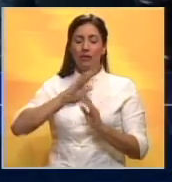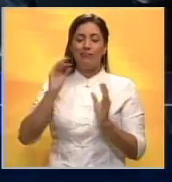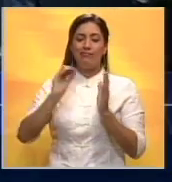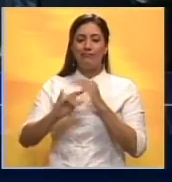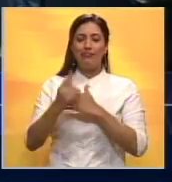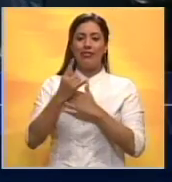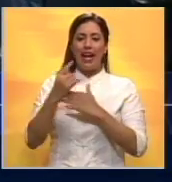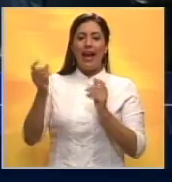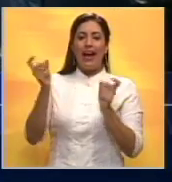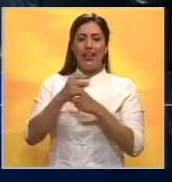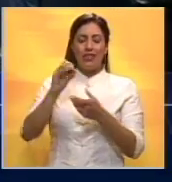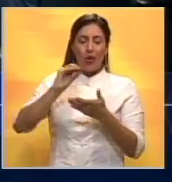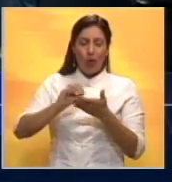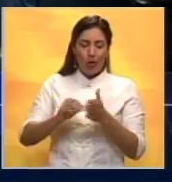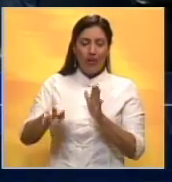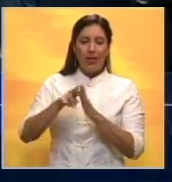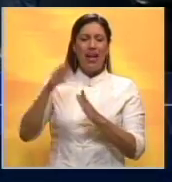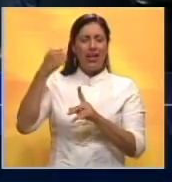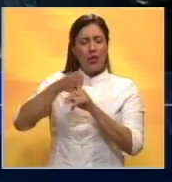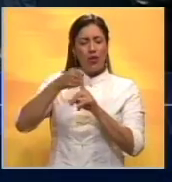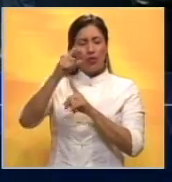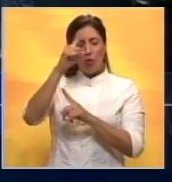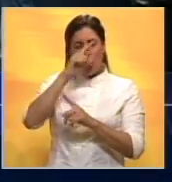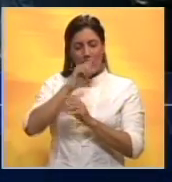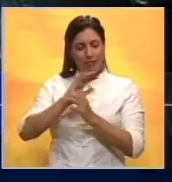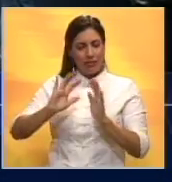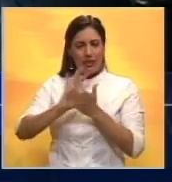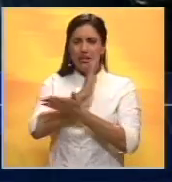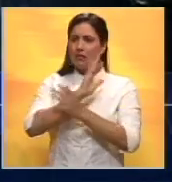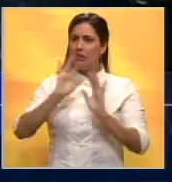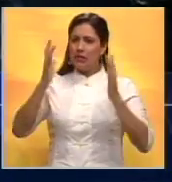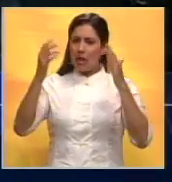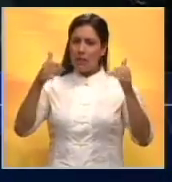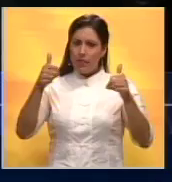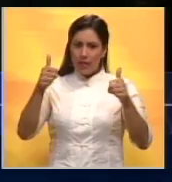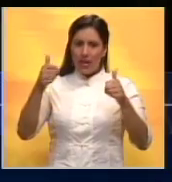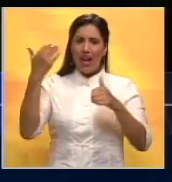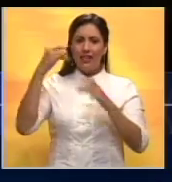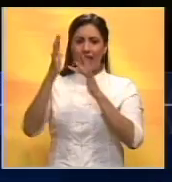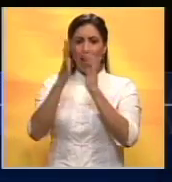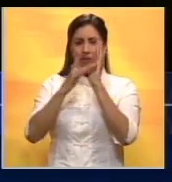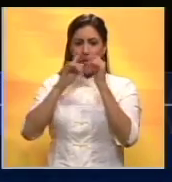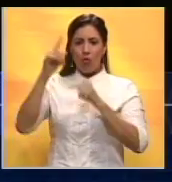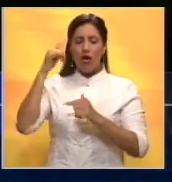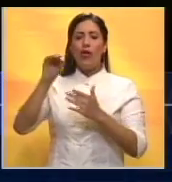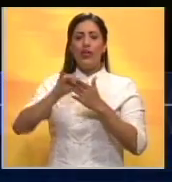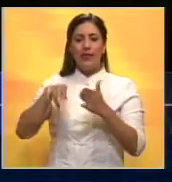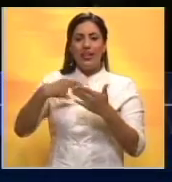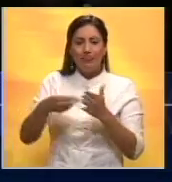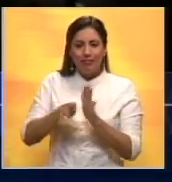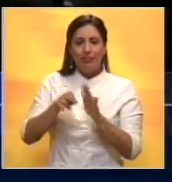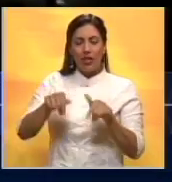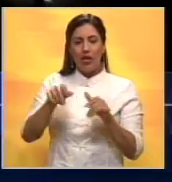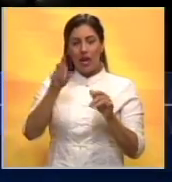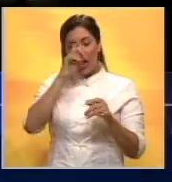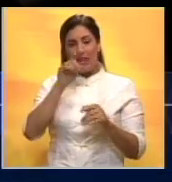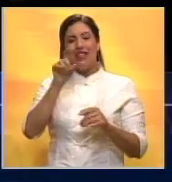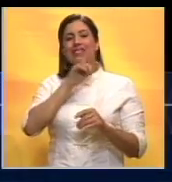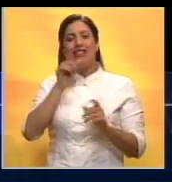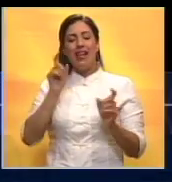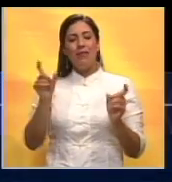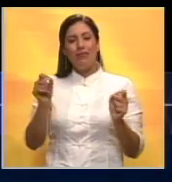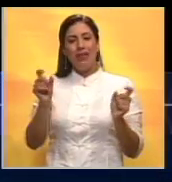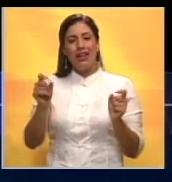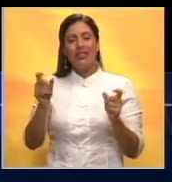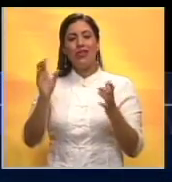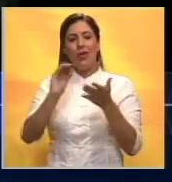cáncer una enfermedad contra la que luchó más de un año y de la que anunció que se había curado en abril del año pasado Cangrejo es como llamó Pau a su